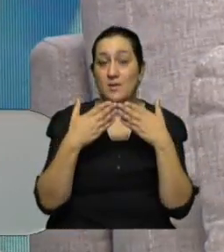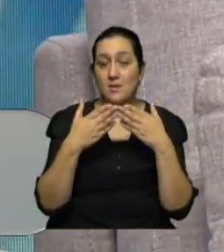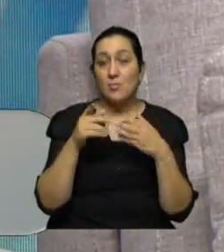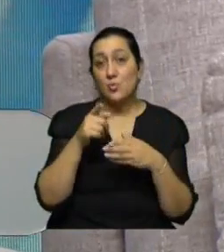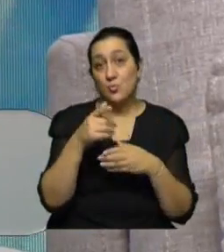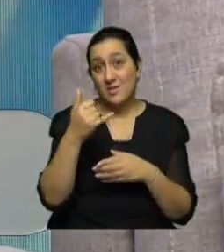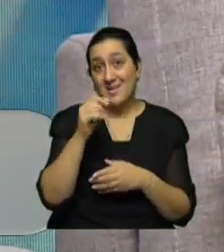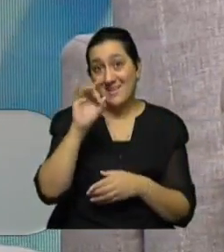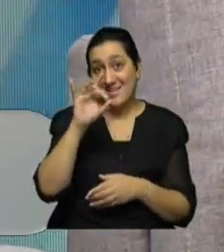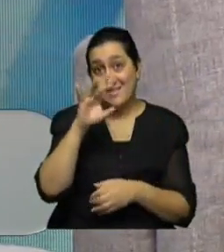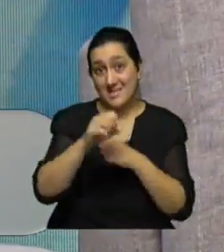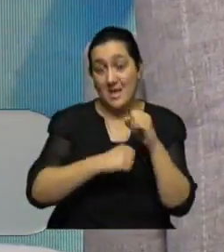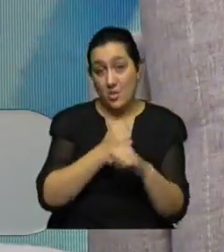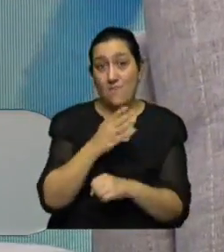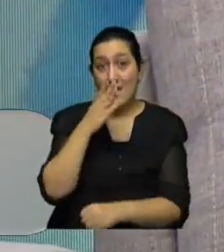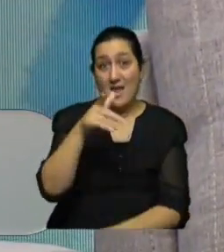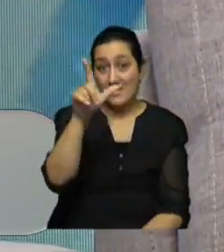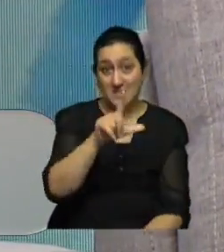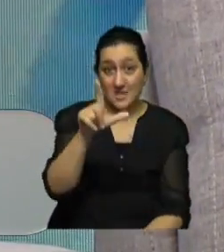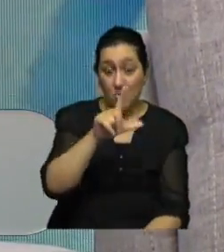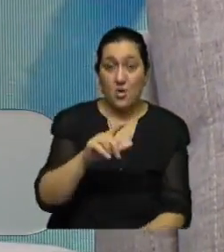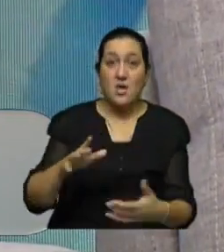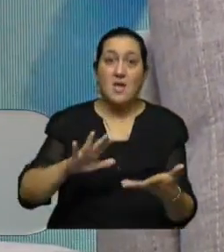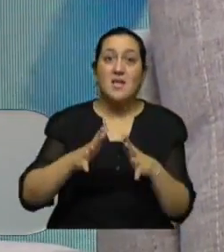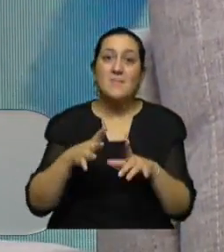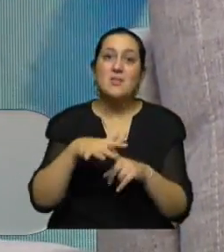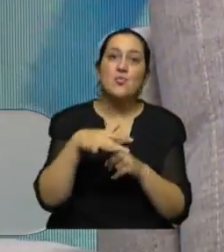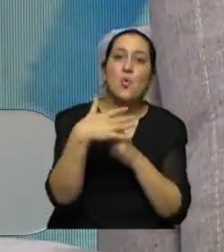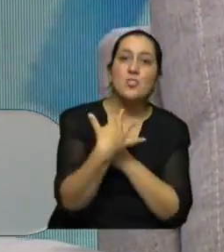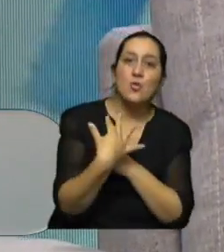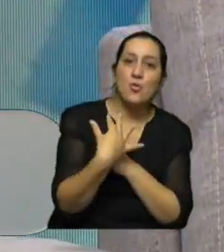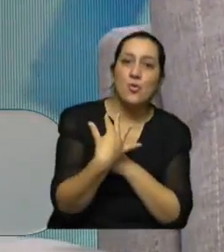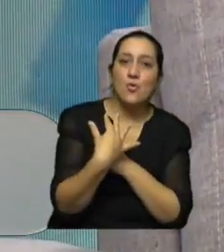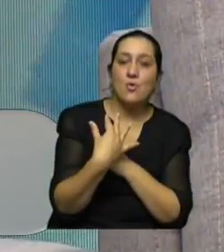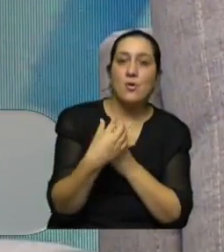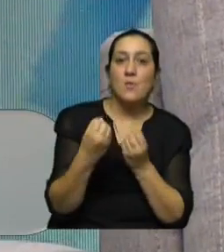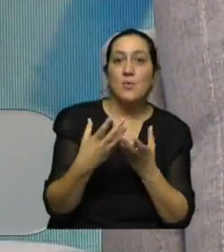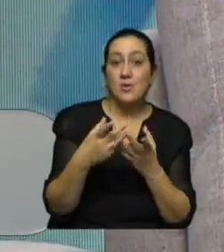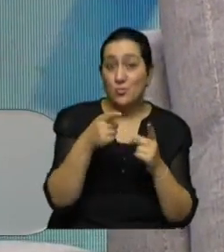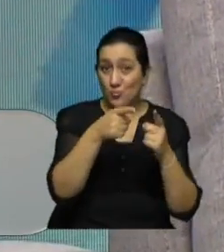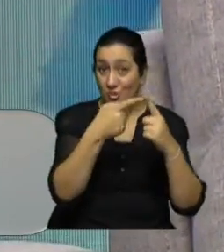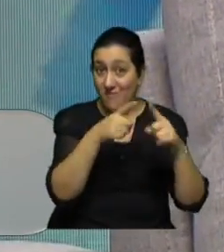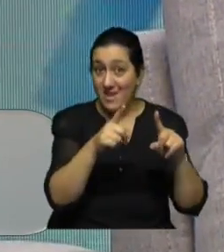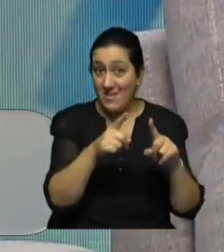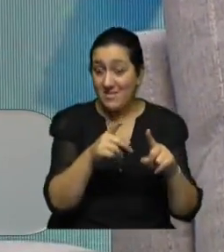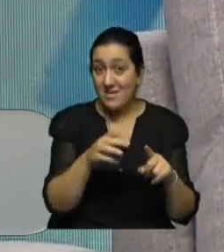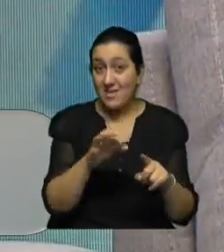15 años, vas al liceo, ¿qué pasa con tu entorno? Porque sos una diferente, enganchaste a gente para jugar